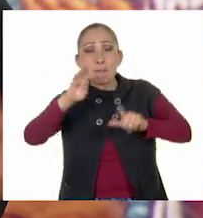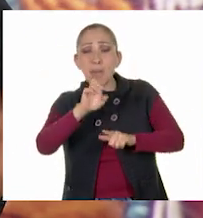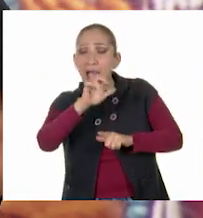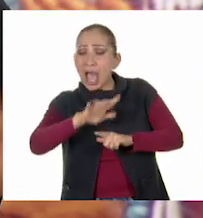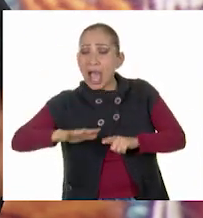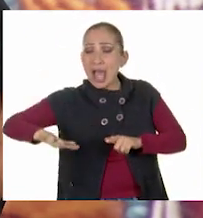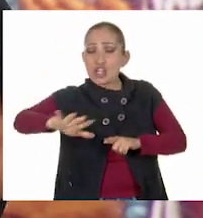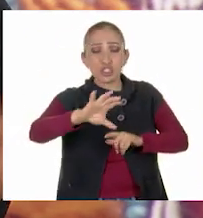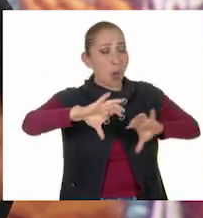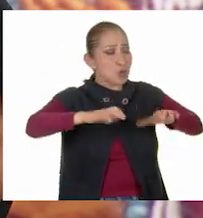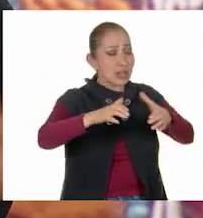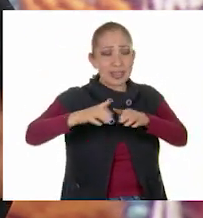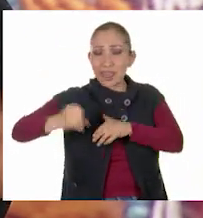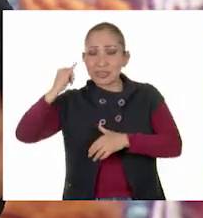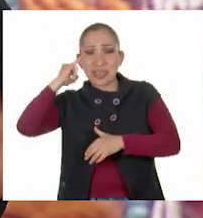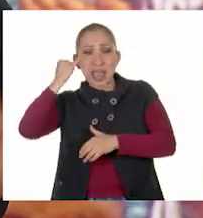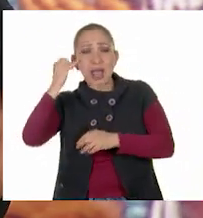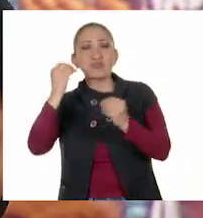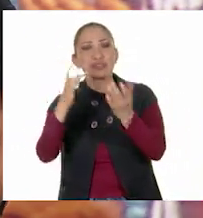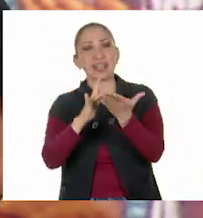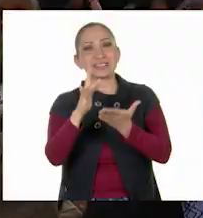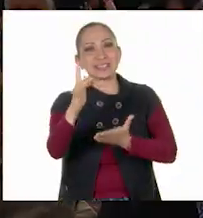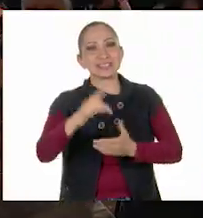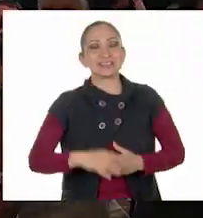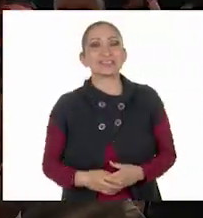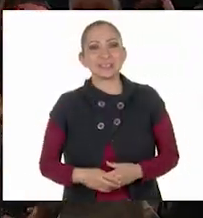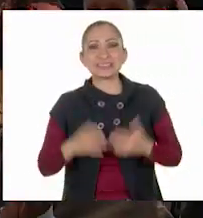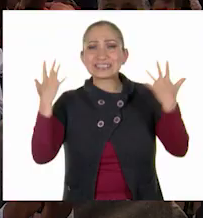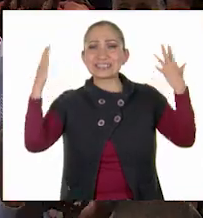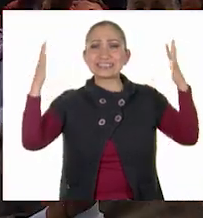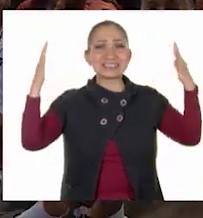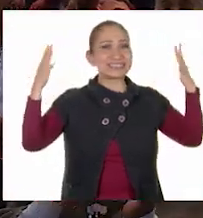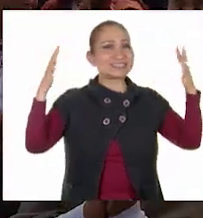y comunidades indígenas. Muchas gracias.